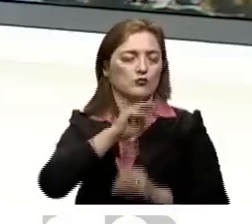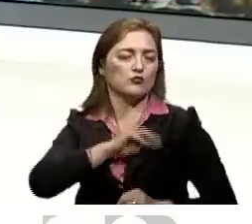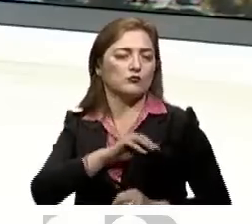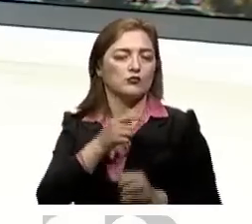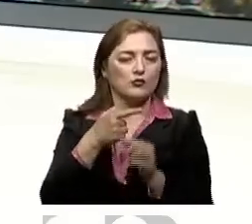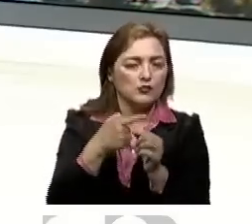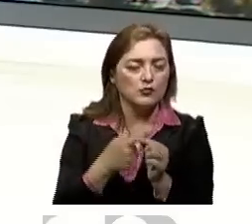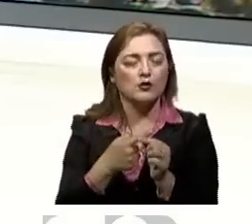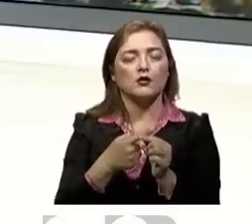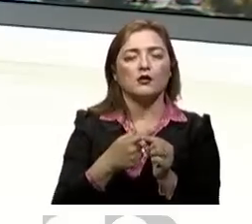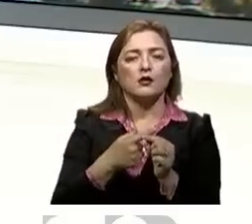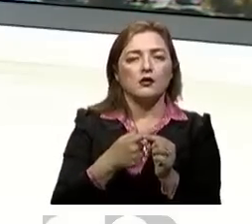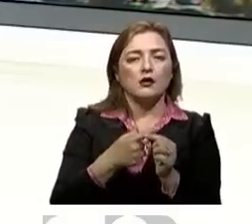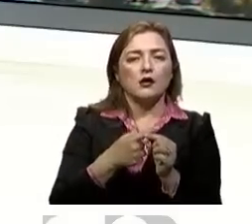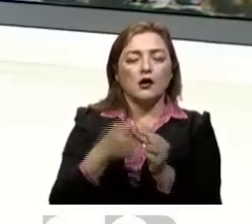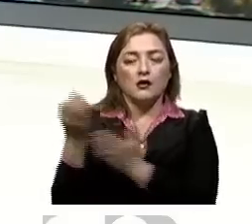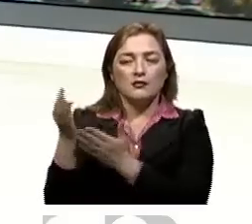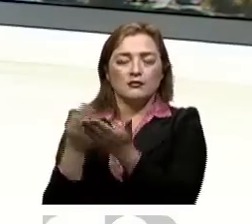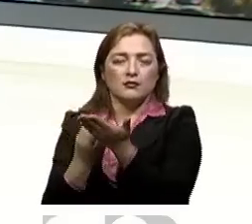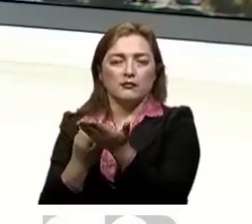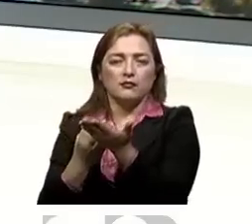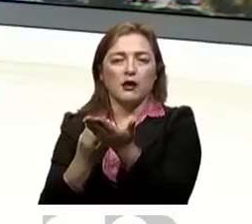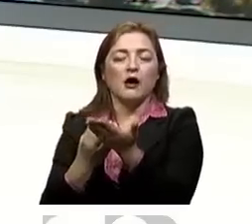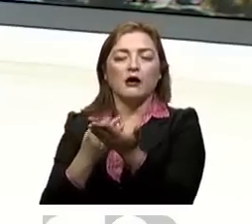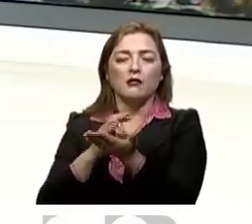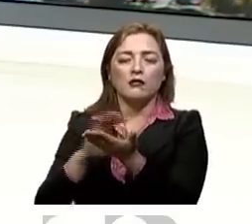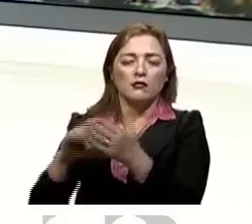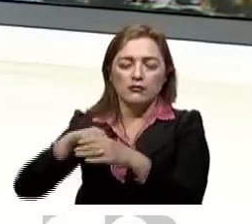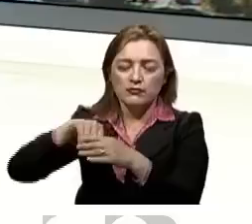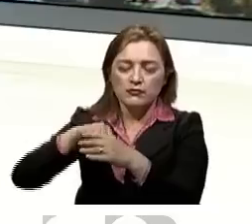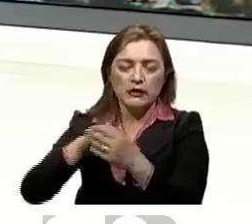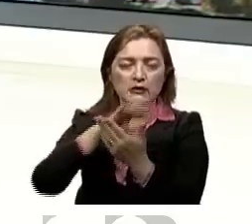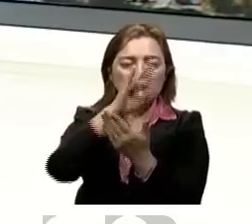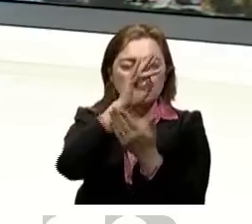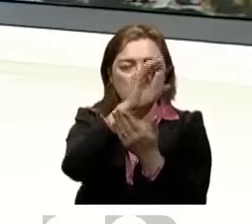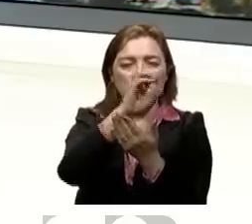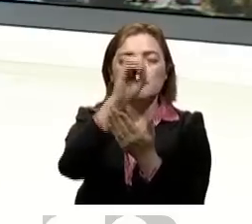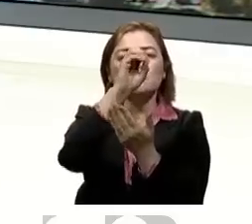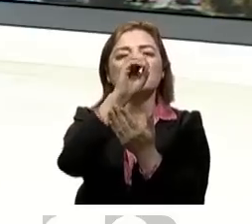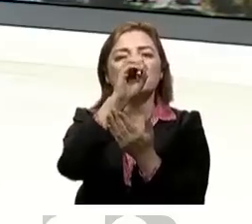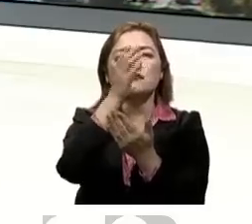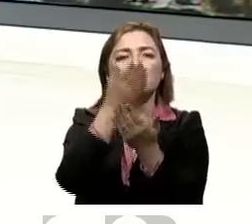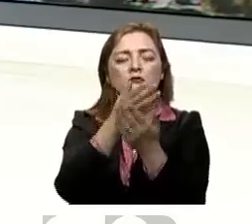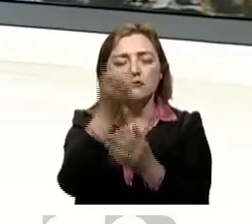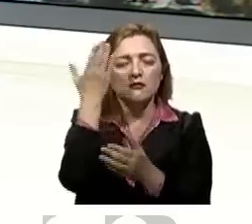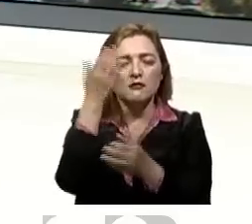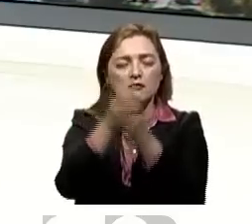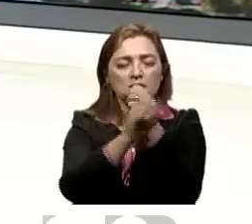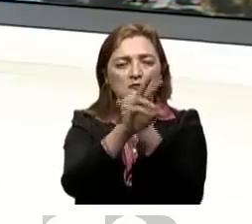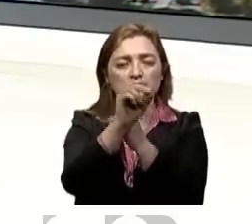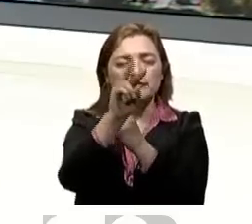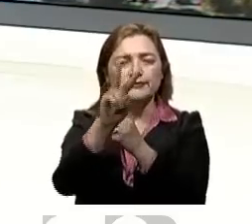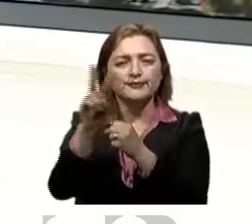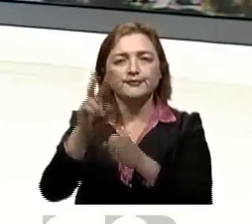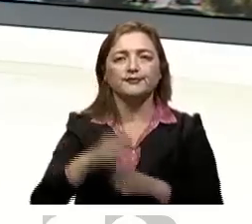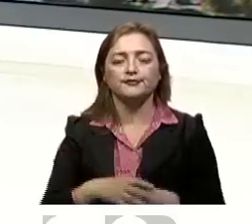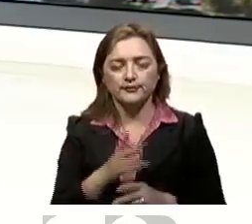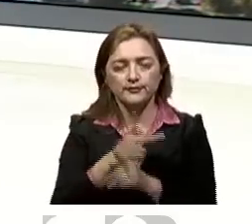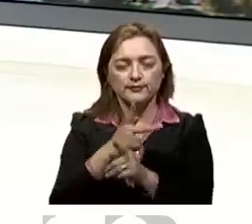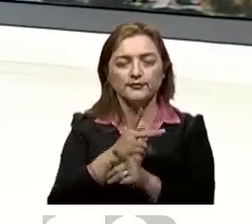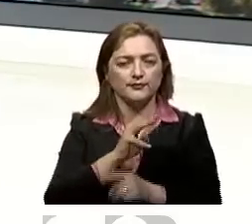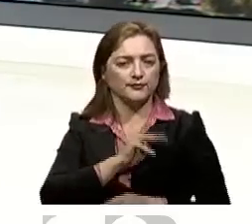Quito ejecutó cerca del 70% de los recursos que presupuestó en 2022. Concejales